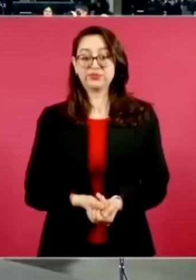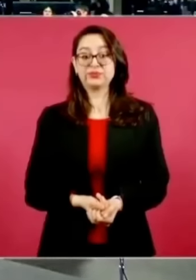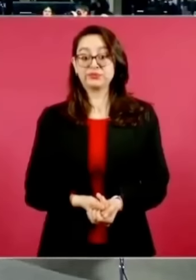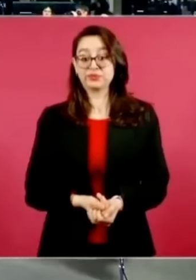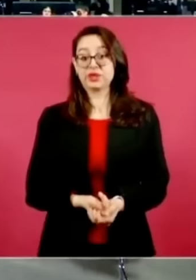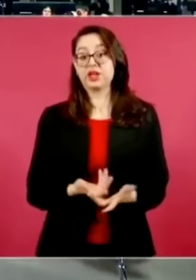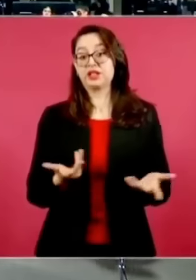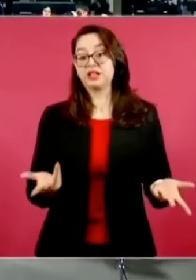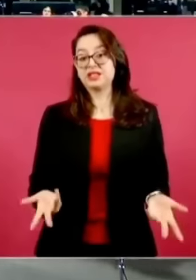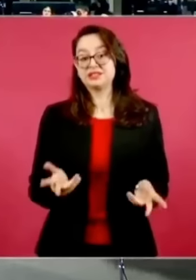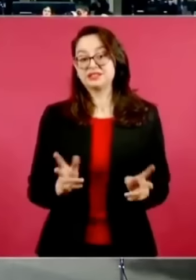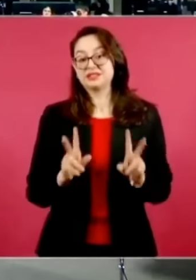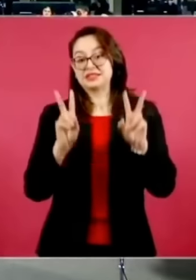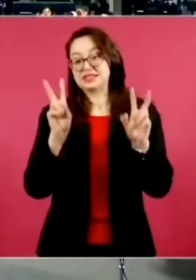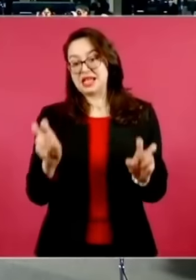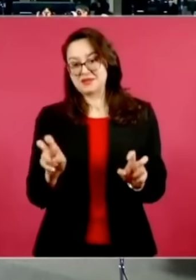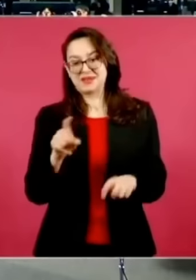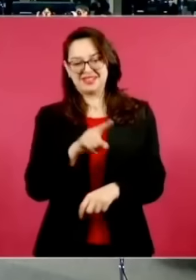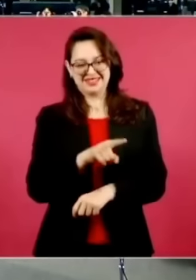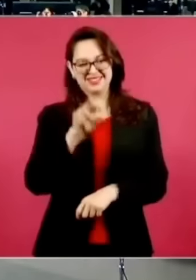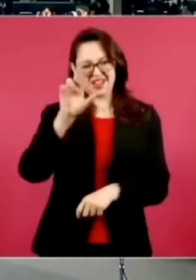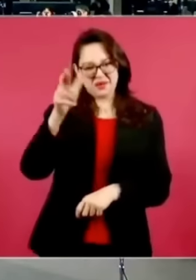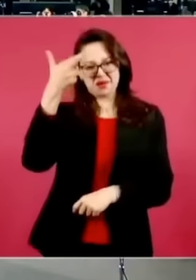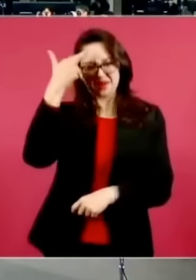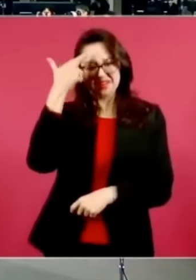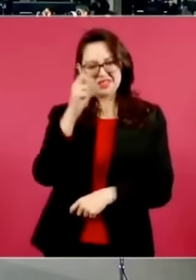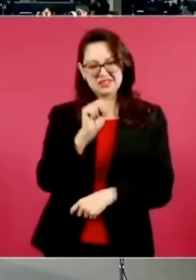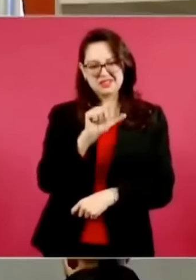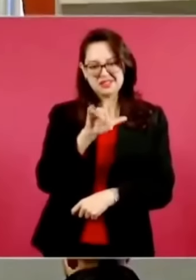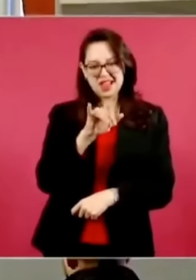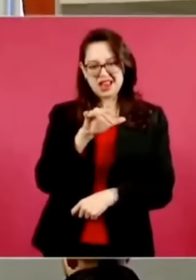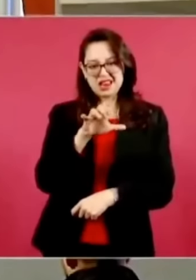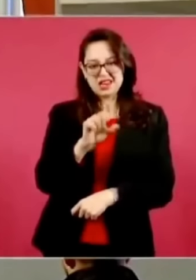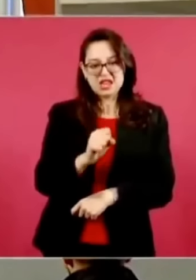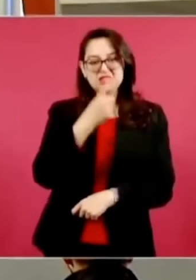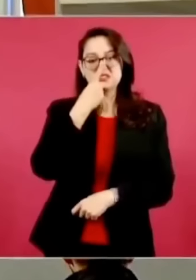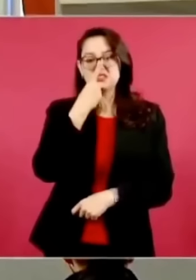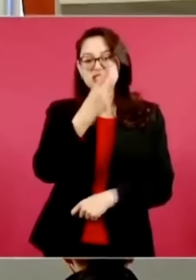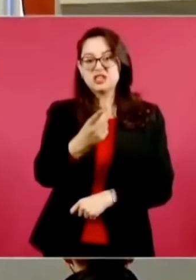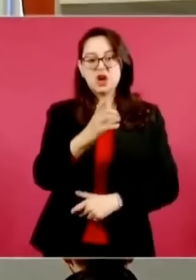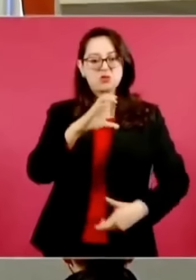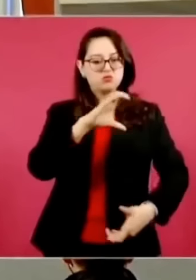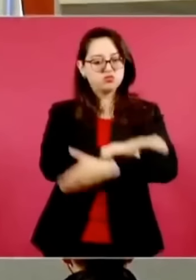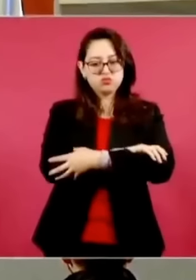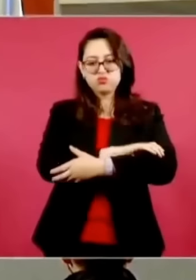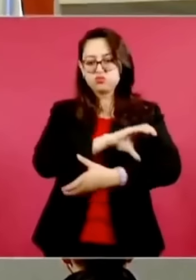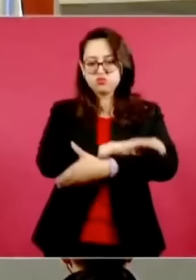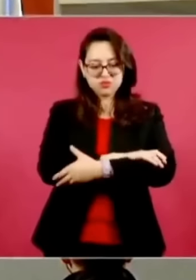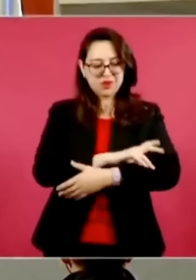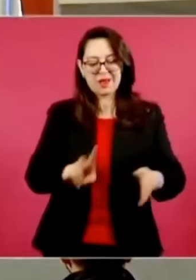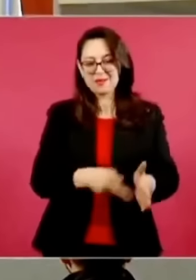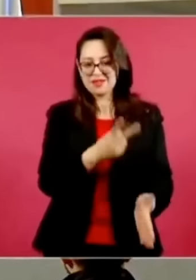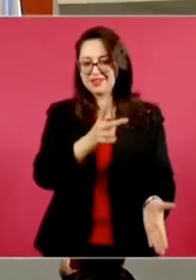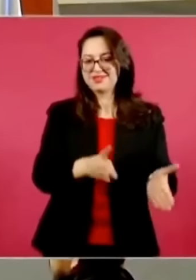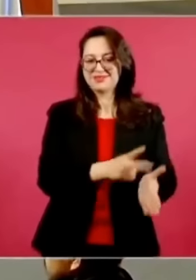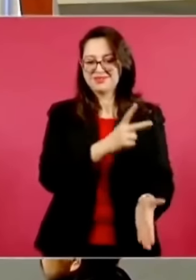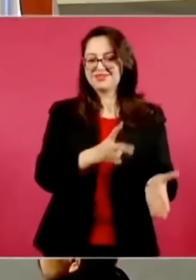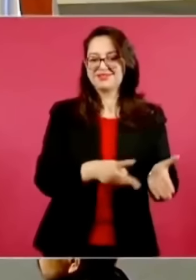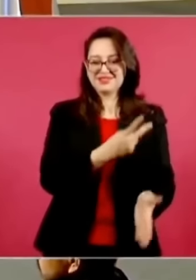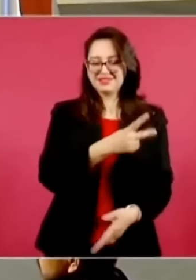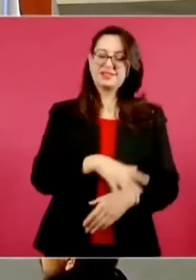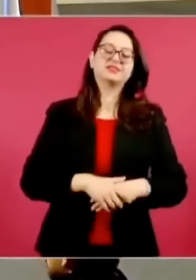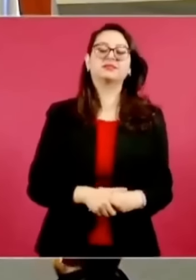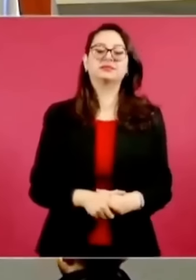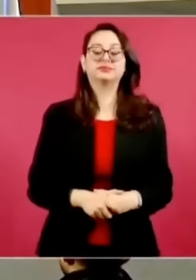el sexenio de la solidaridad, ¿se acuerdan de eso? Sí. Bueno, entonces, para poner